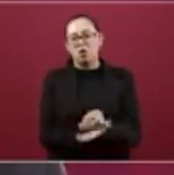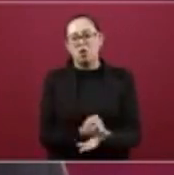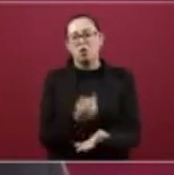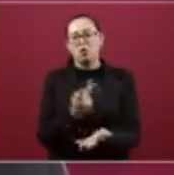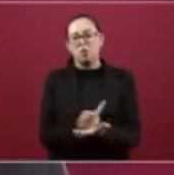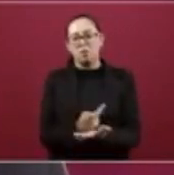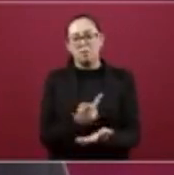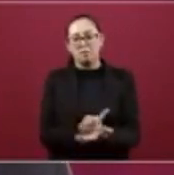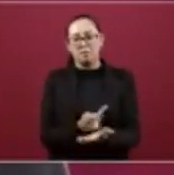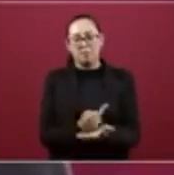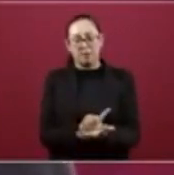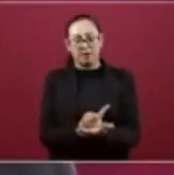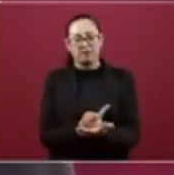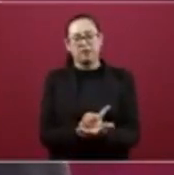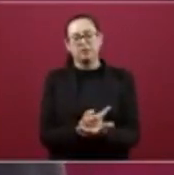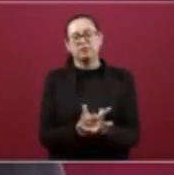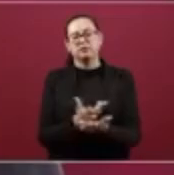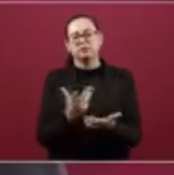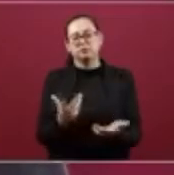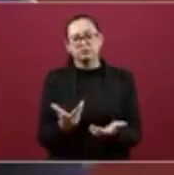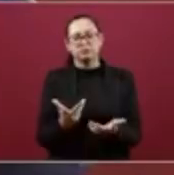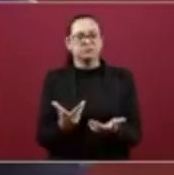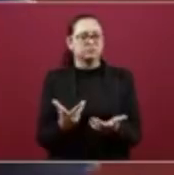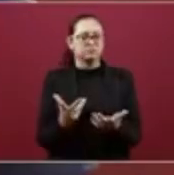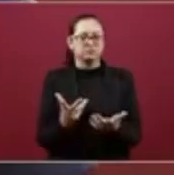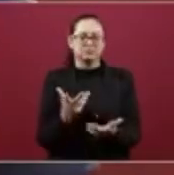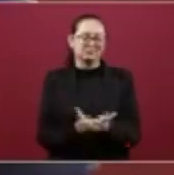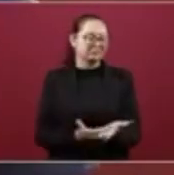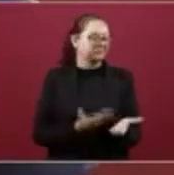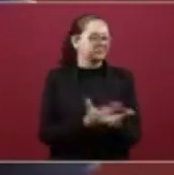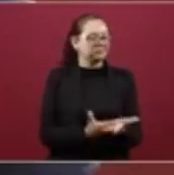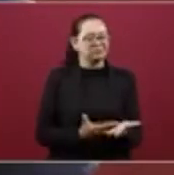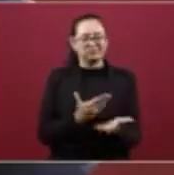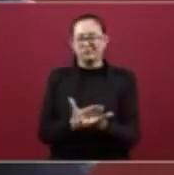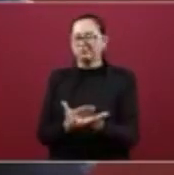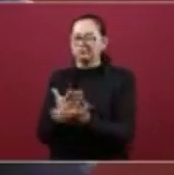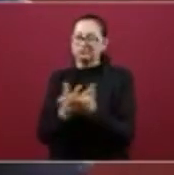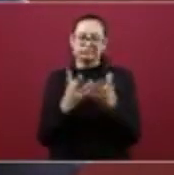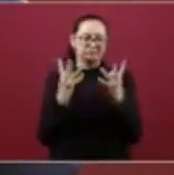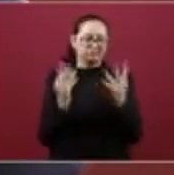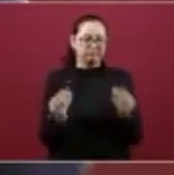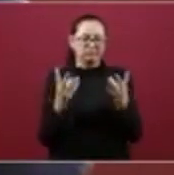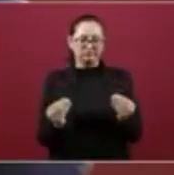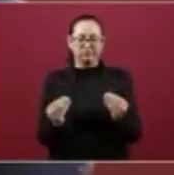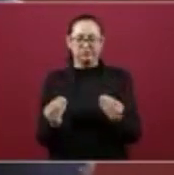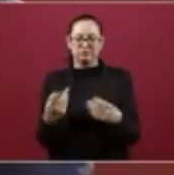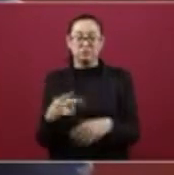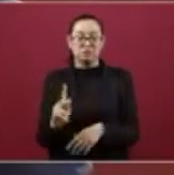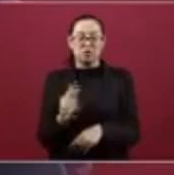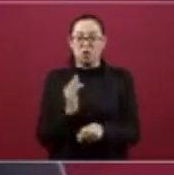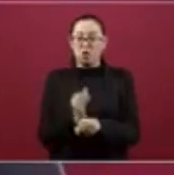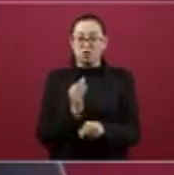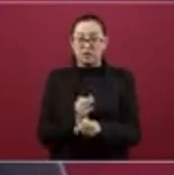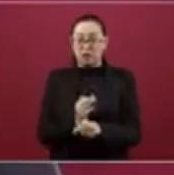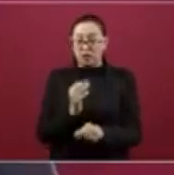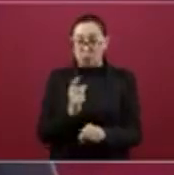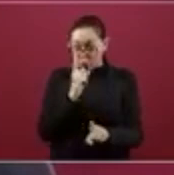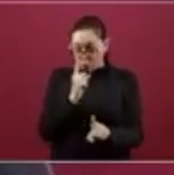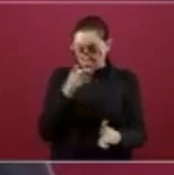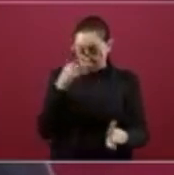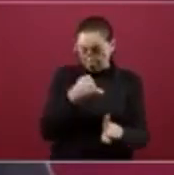plata, y qué uso. Hay muchas propuestas en ese sentido, pero no tenemos nada en particular.